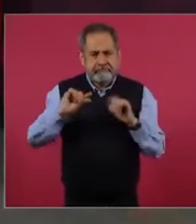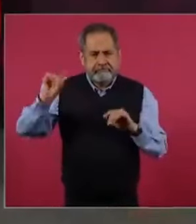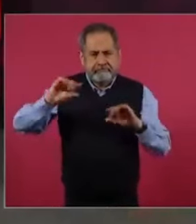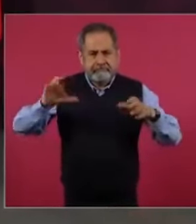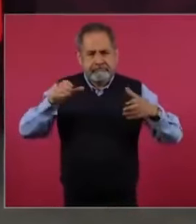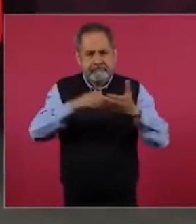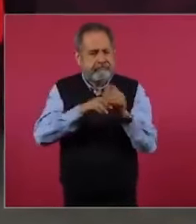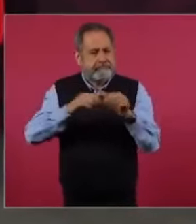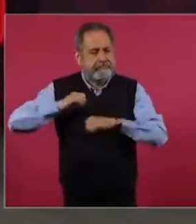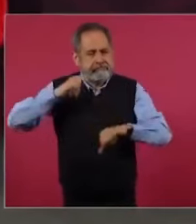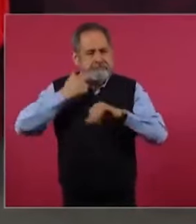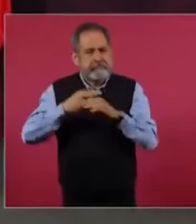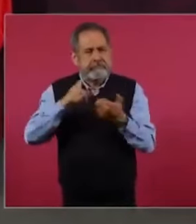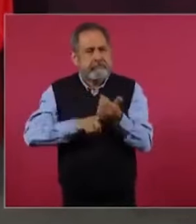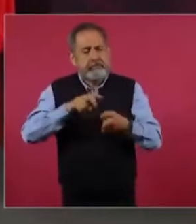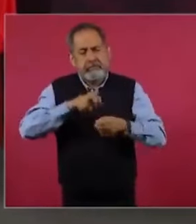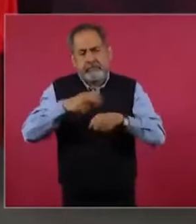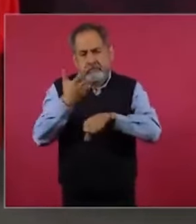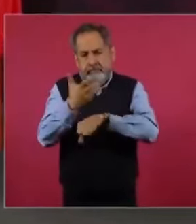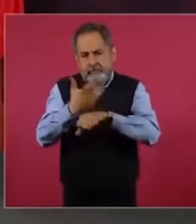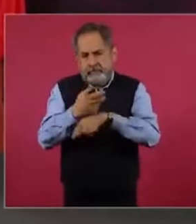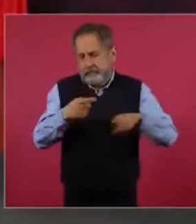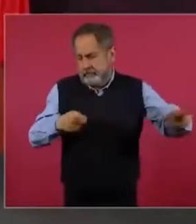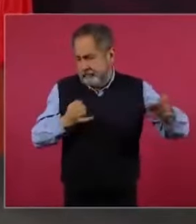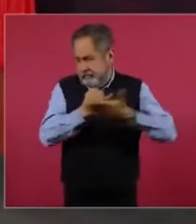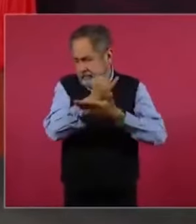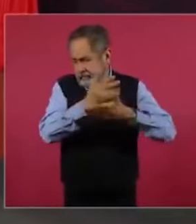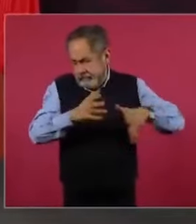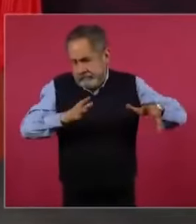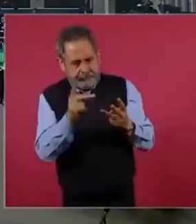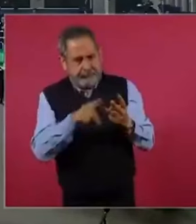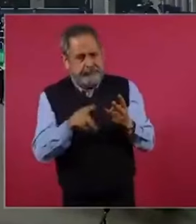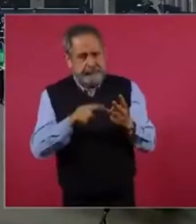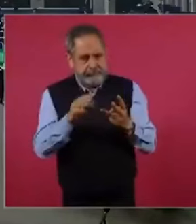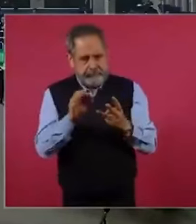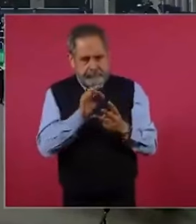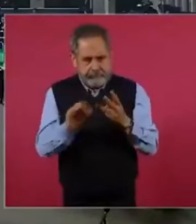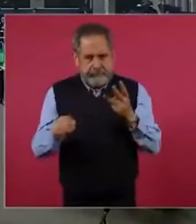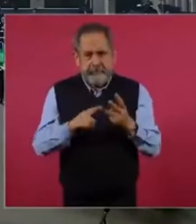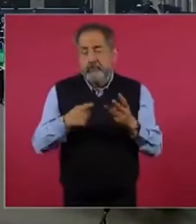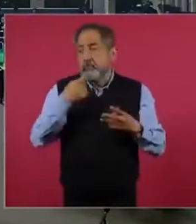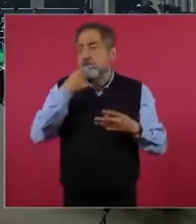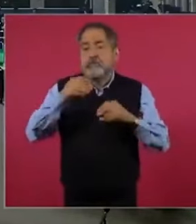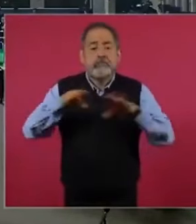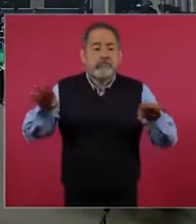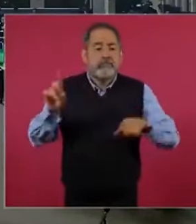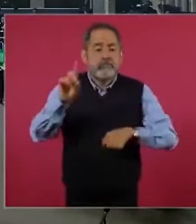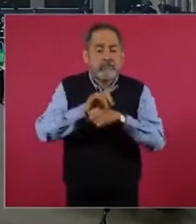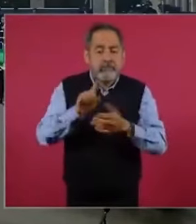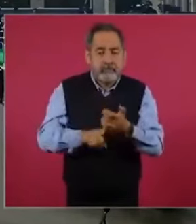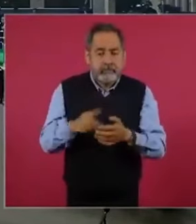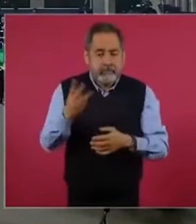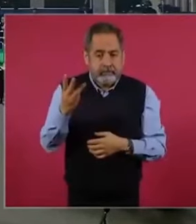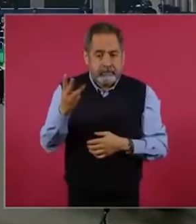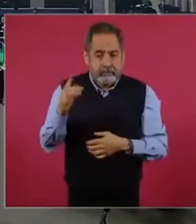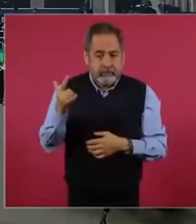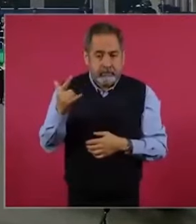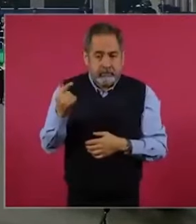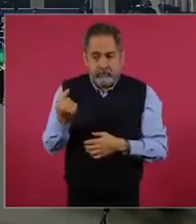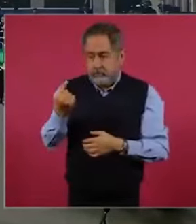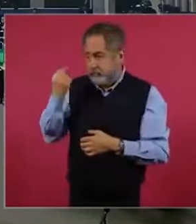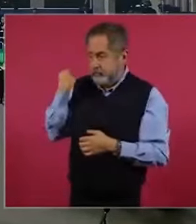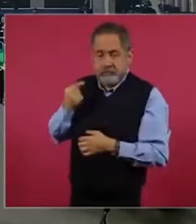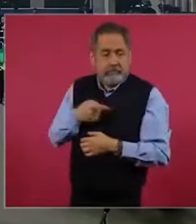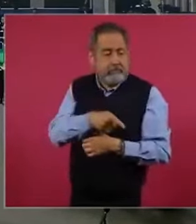en ninguna circunstancia escuchemos al presidente se ha dado conocer que el 3 de Julio pasado fue liberado de